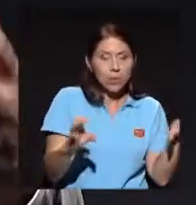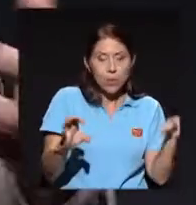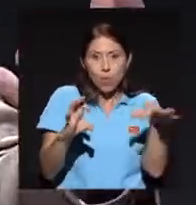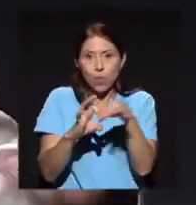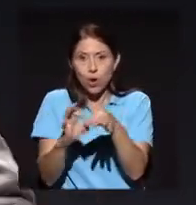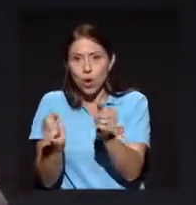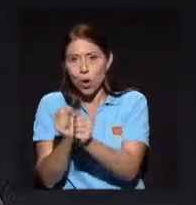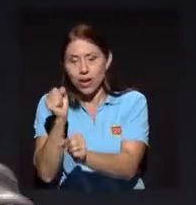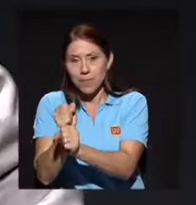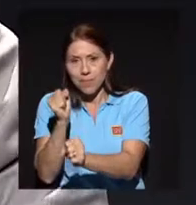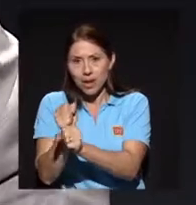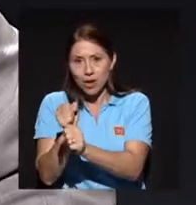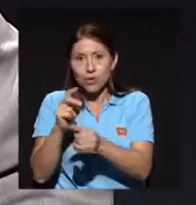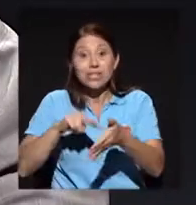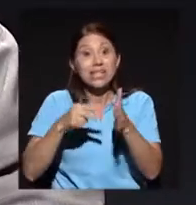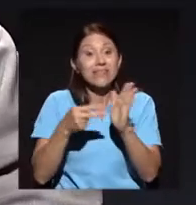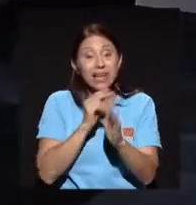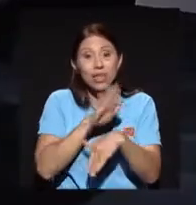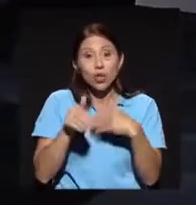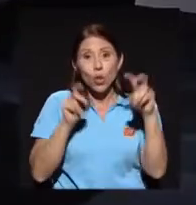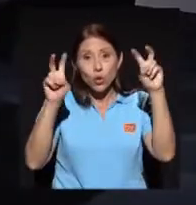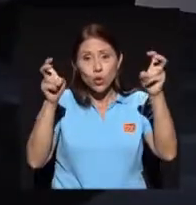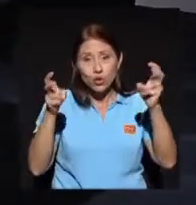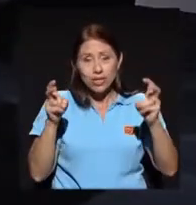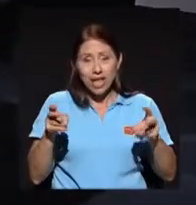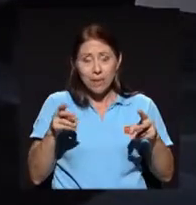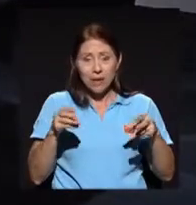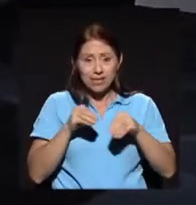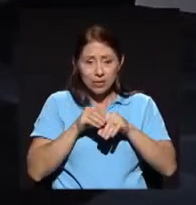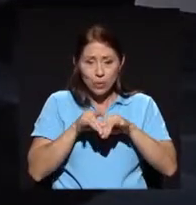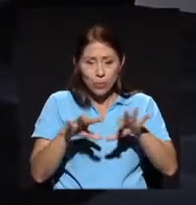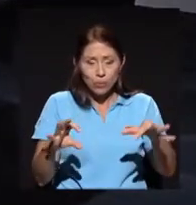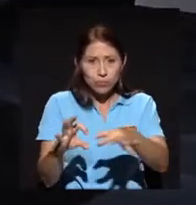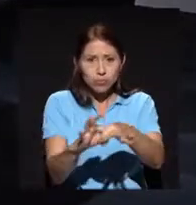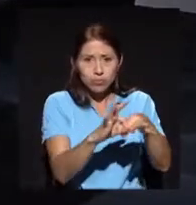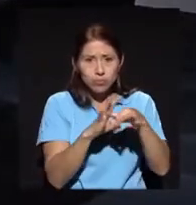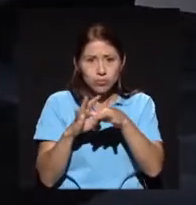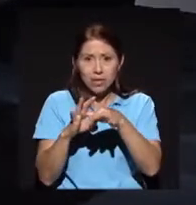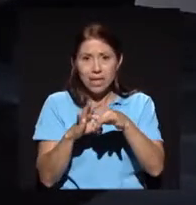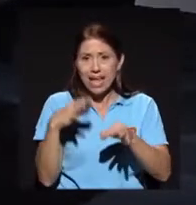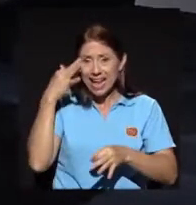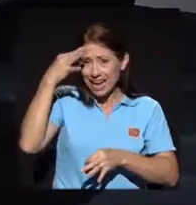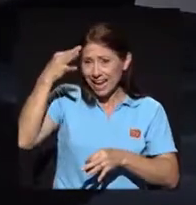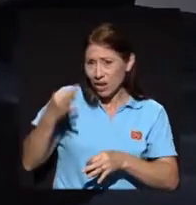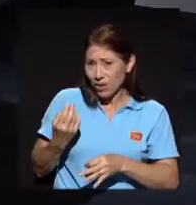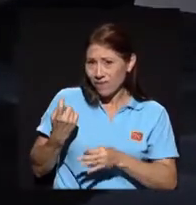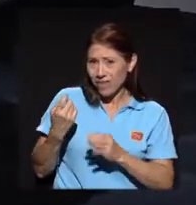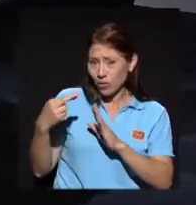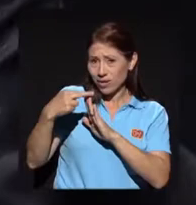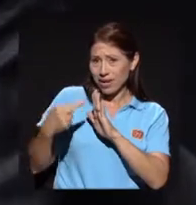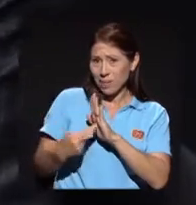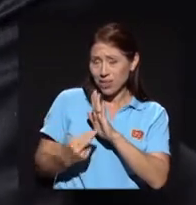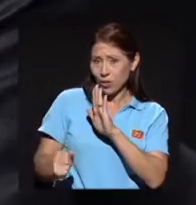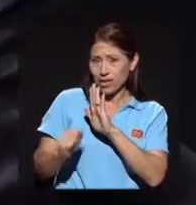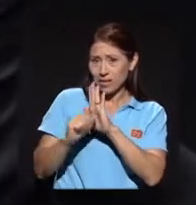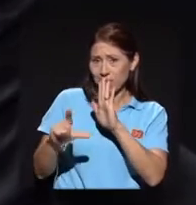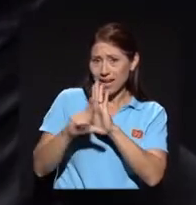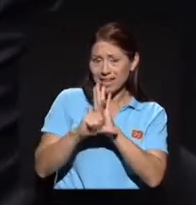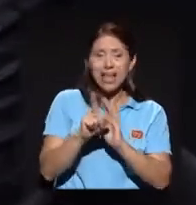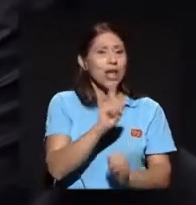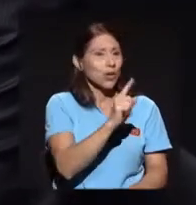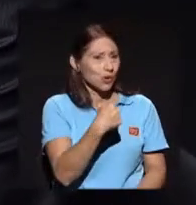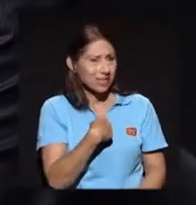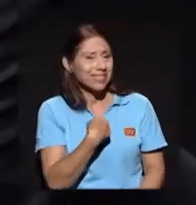de temas que lo enriquece muchísimo y creo que te faltó mencionar el reglamento de la asamblea le comenzó a mencionarse ya genera el empleo